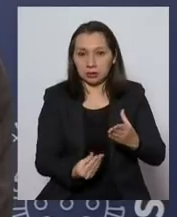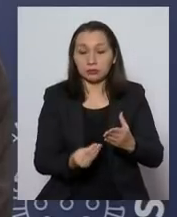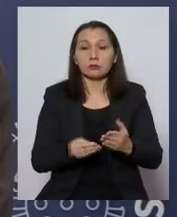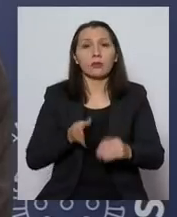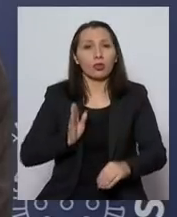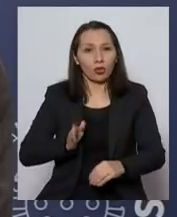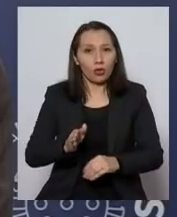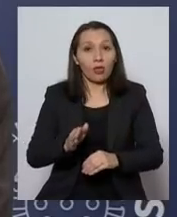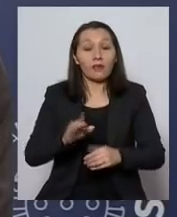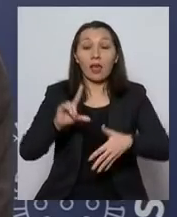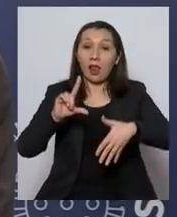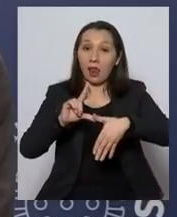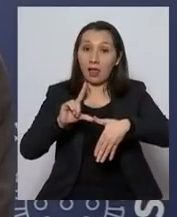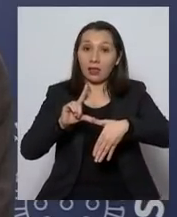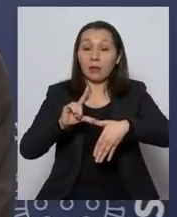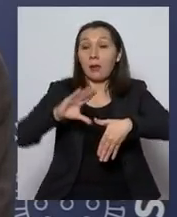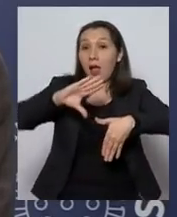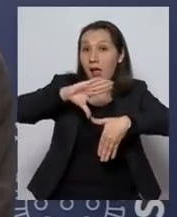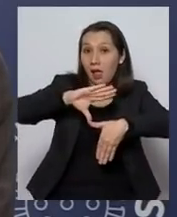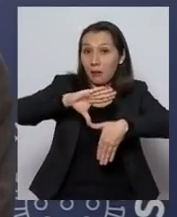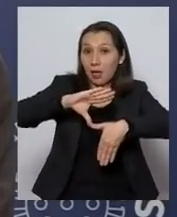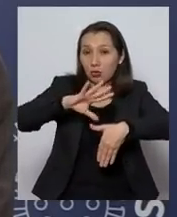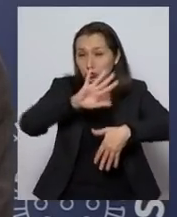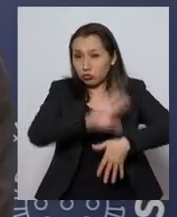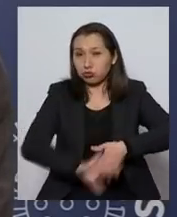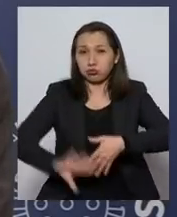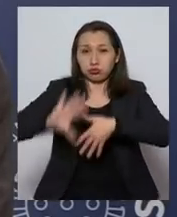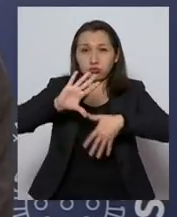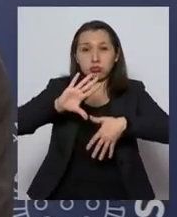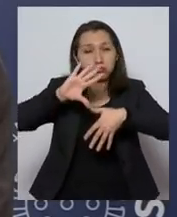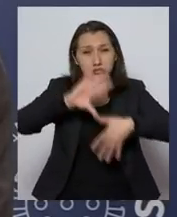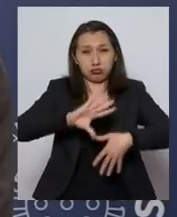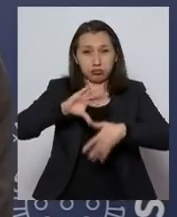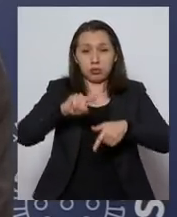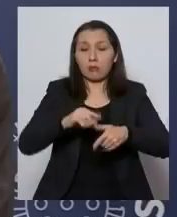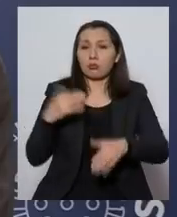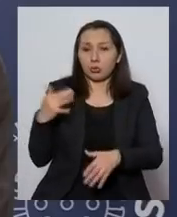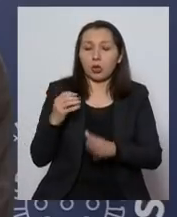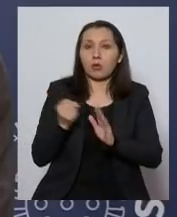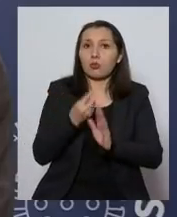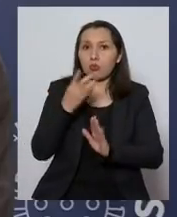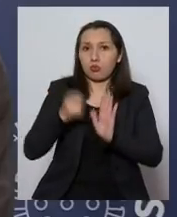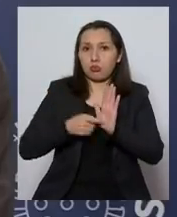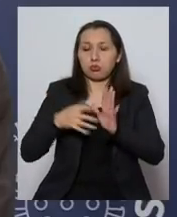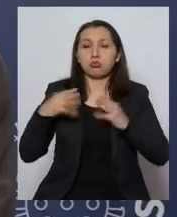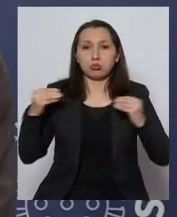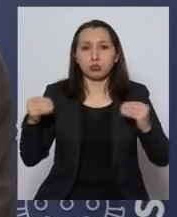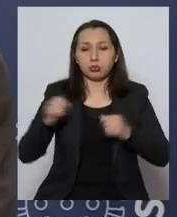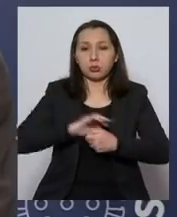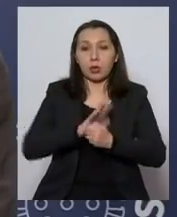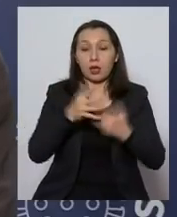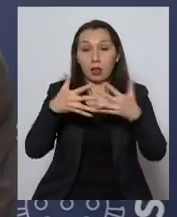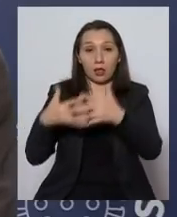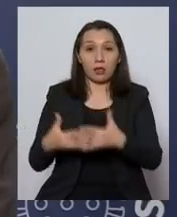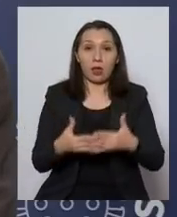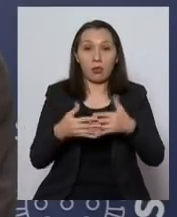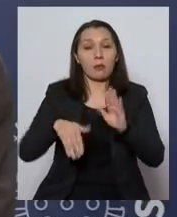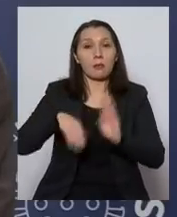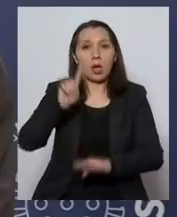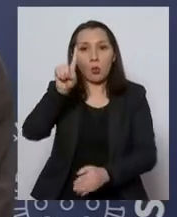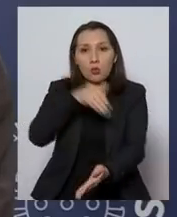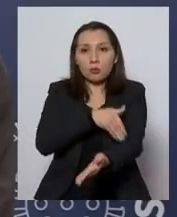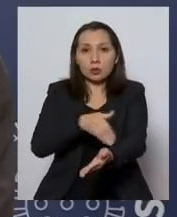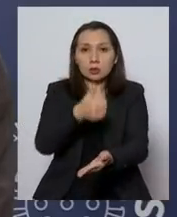siendo Latinoamérica, América en su totalidad con el número importante de casos, Estados Unidos con más